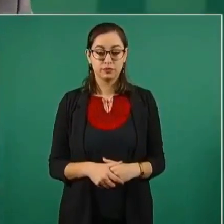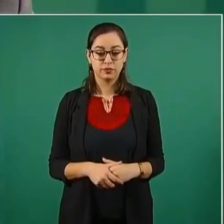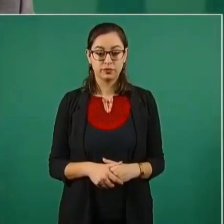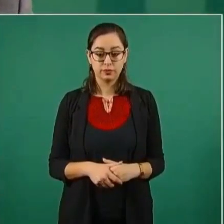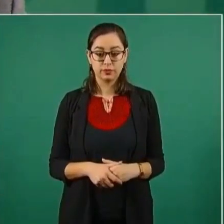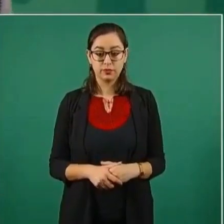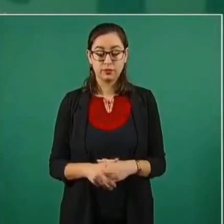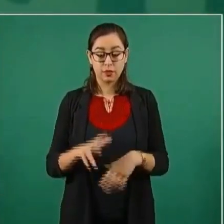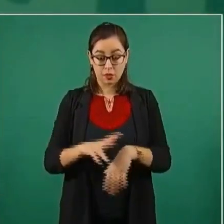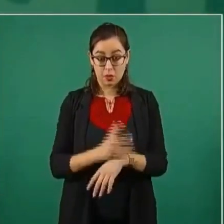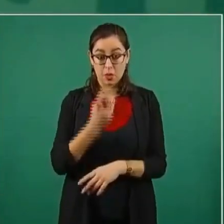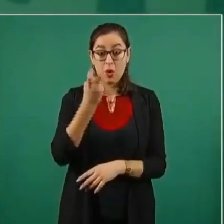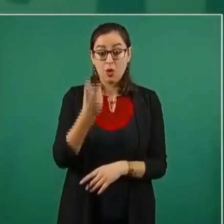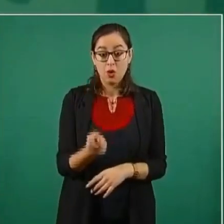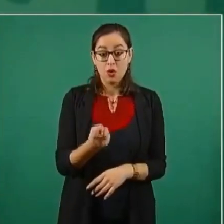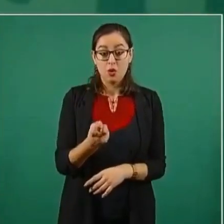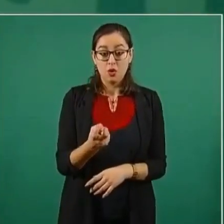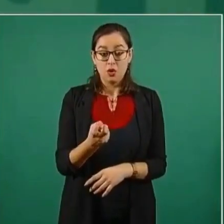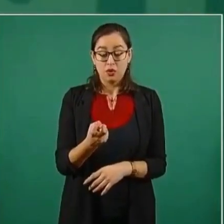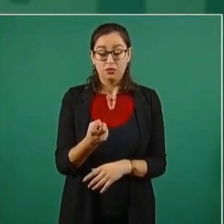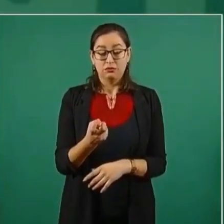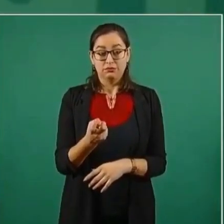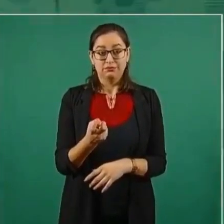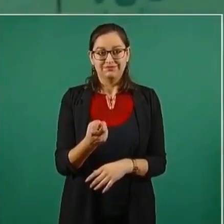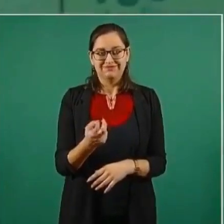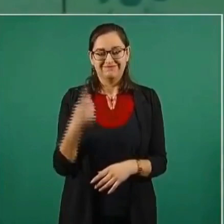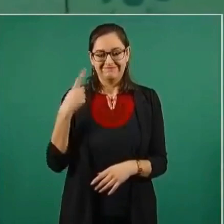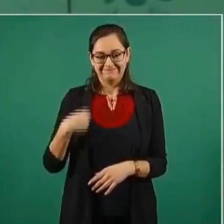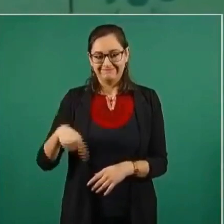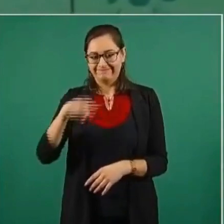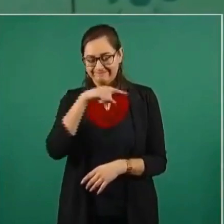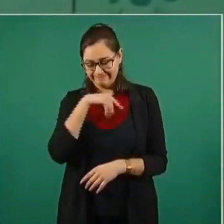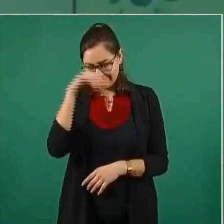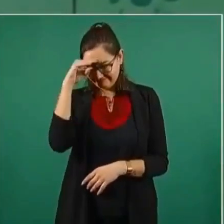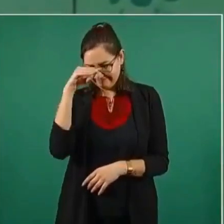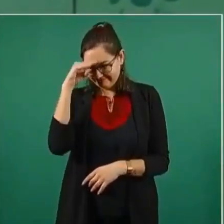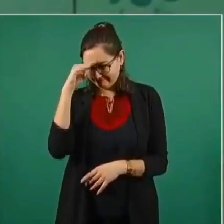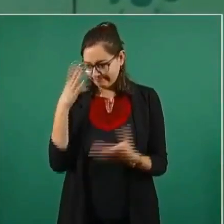Por eso hay que buscar opciones